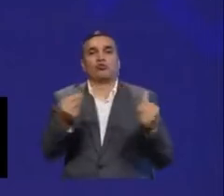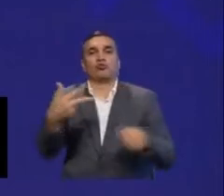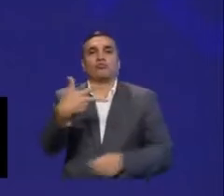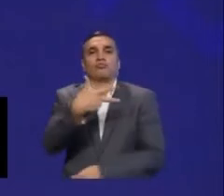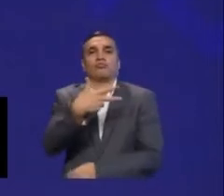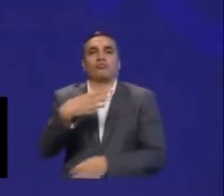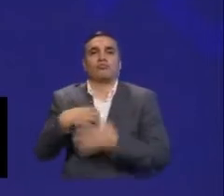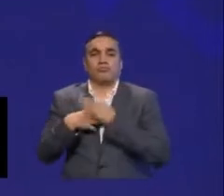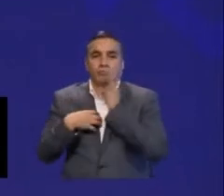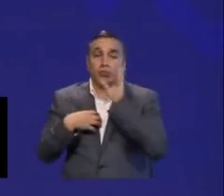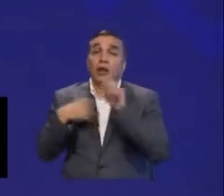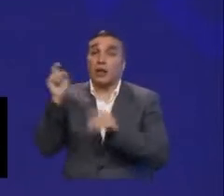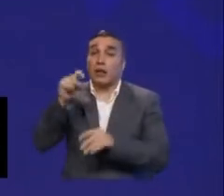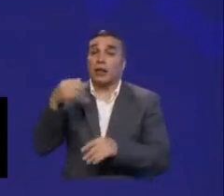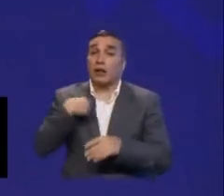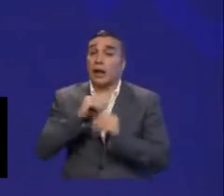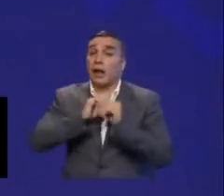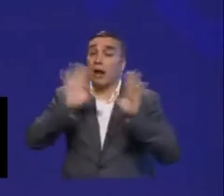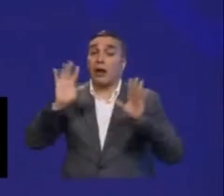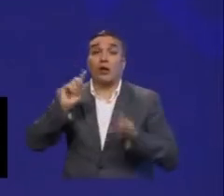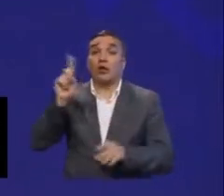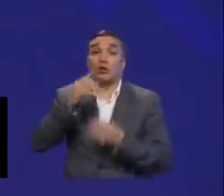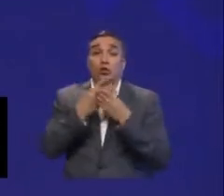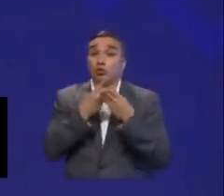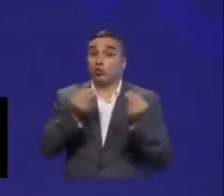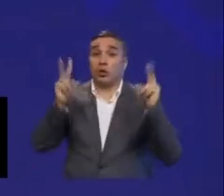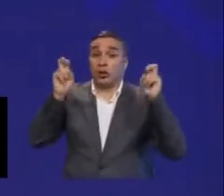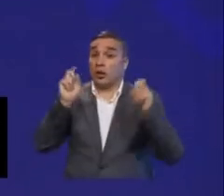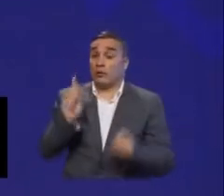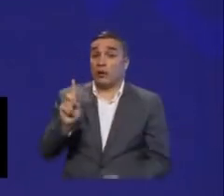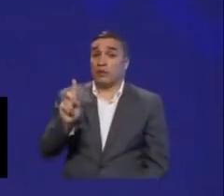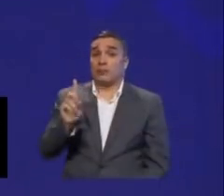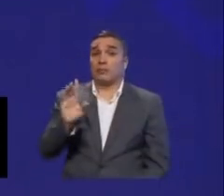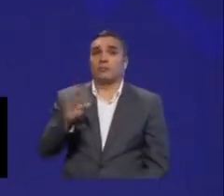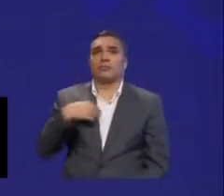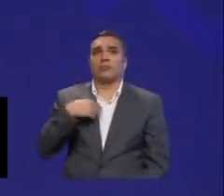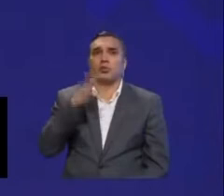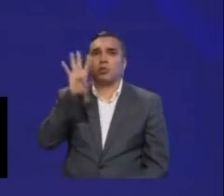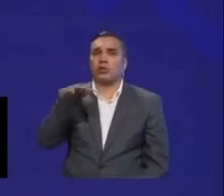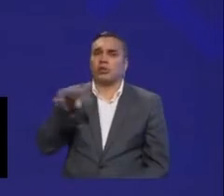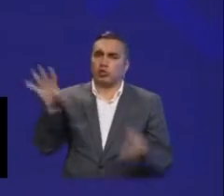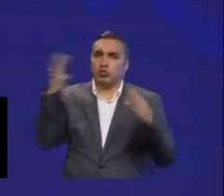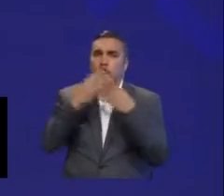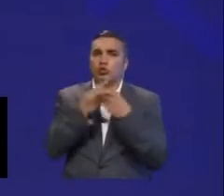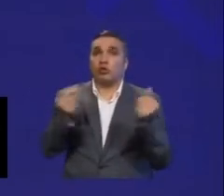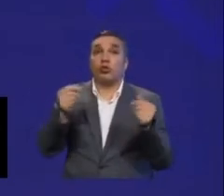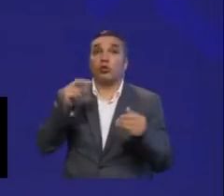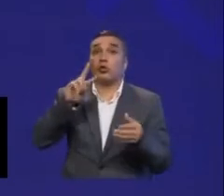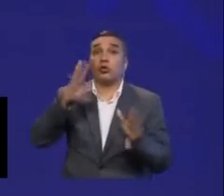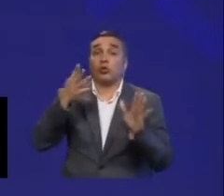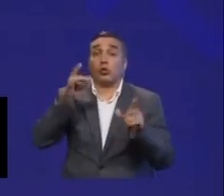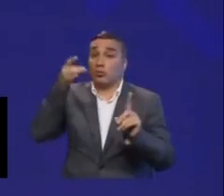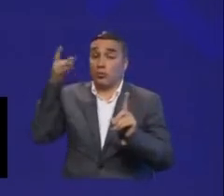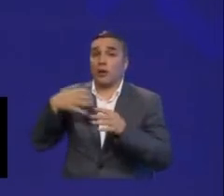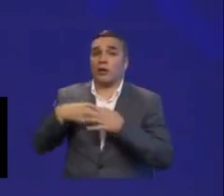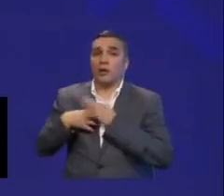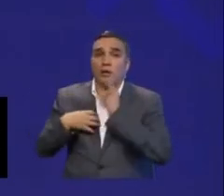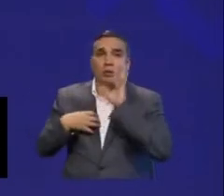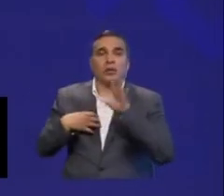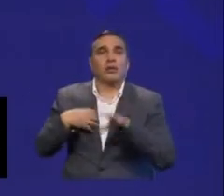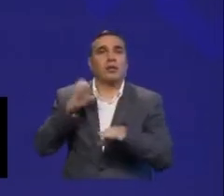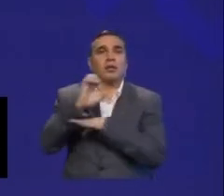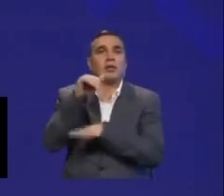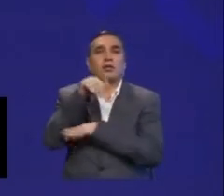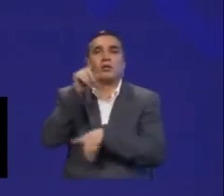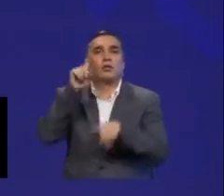Tenemos que estar claros que si es que no resolvemos este tema, y lo vamos a resolver en 4 meses, si no derrotamos a la pandemia, el Ecuador no va a